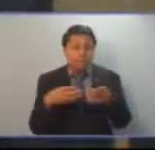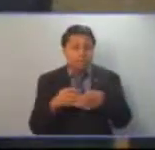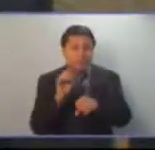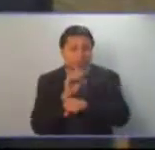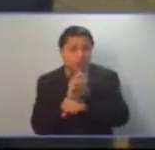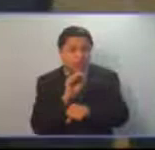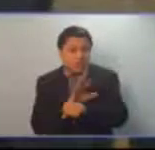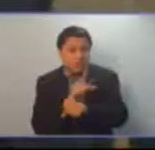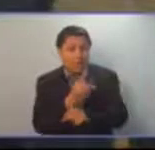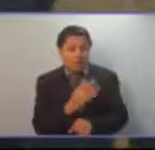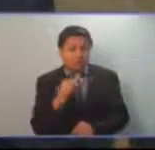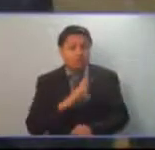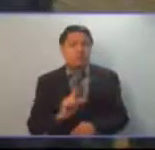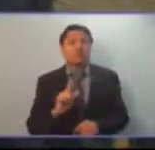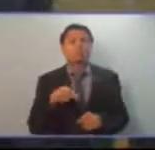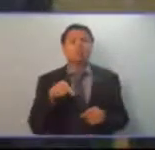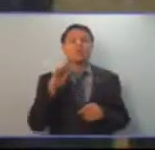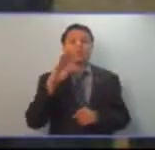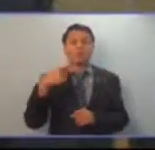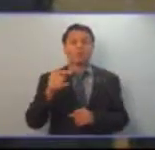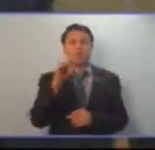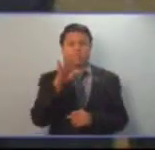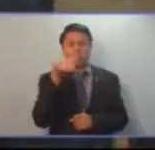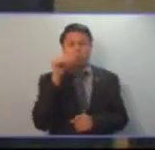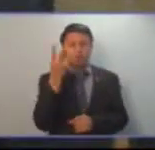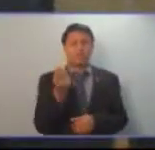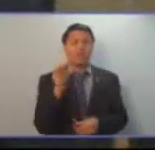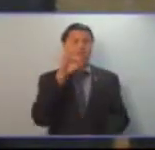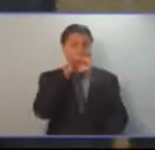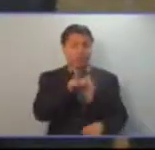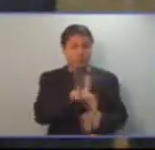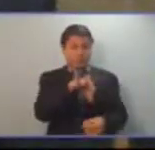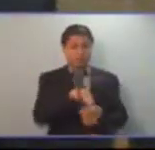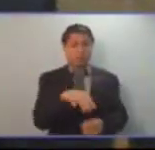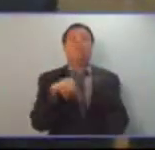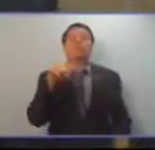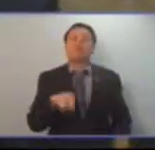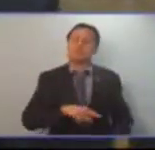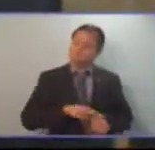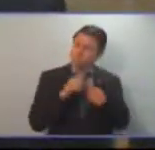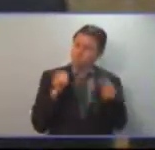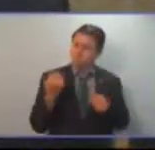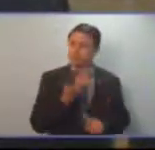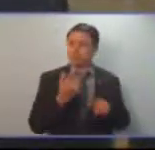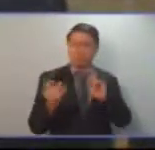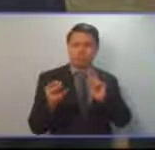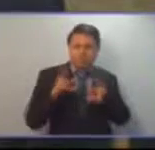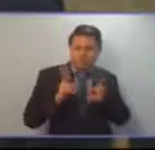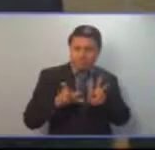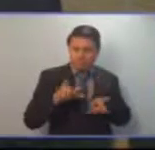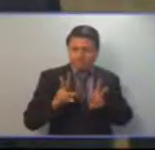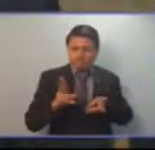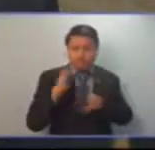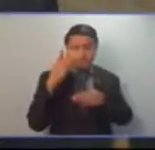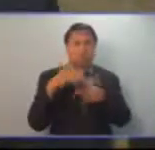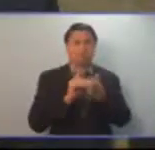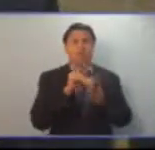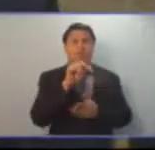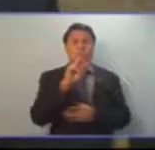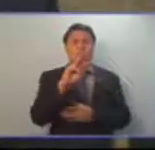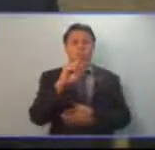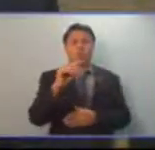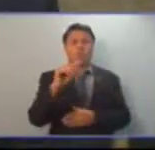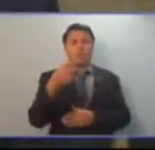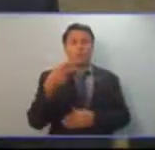salvadoreños este próximo 4 de marzo, día de votaciones. Estamos conversando esta mañana con la diputada Norma Fidelia Guevara de